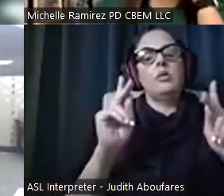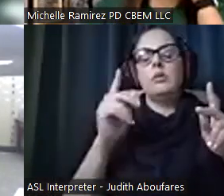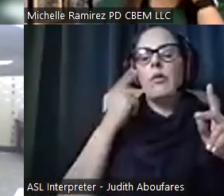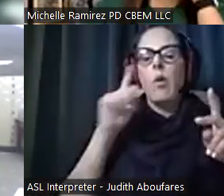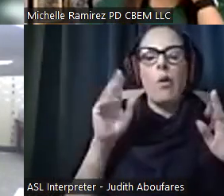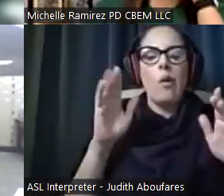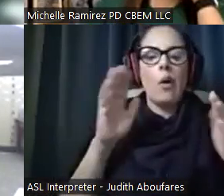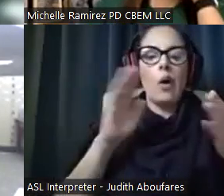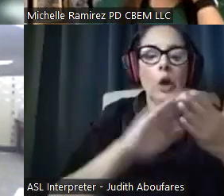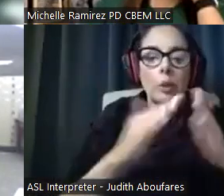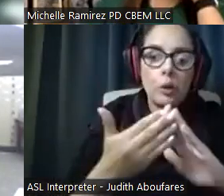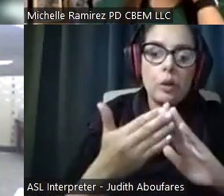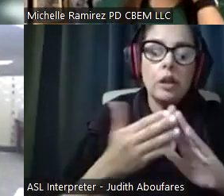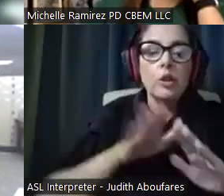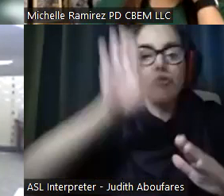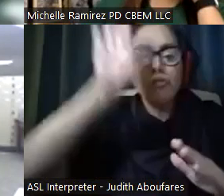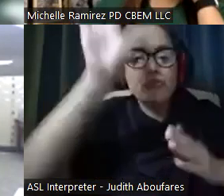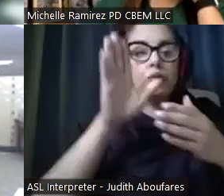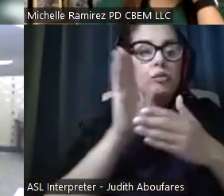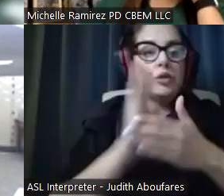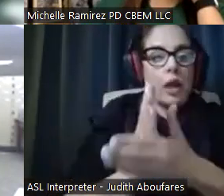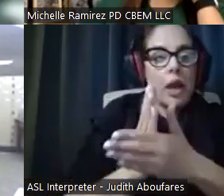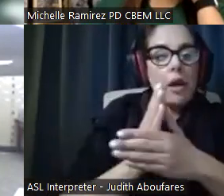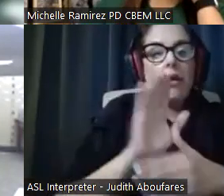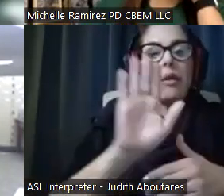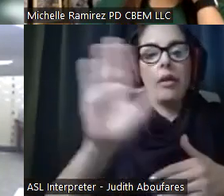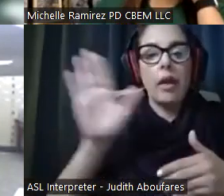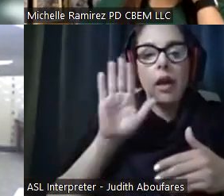Pero nuevamente, esto es la oportunidad para que la comunidad comparta